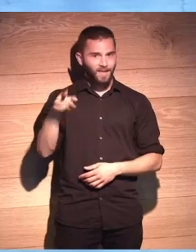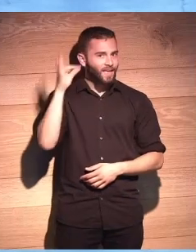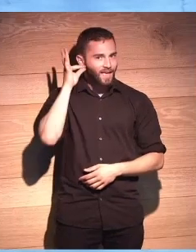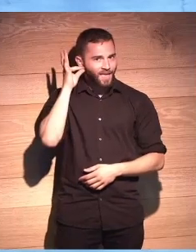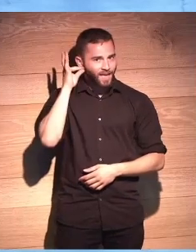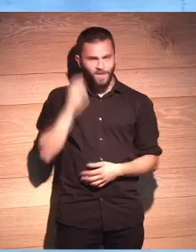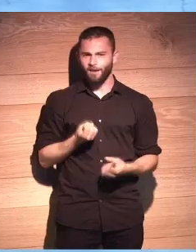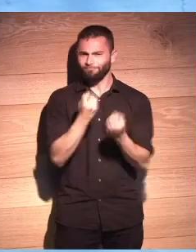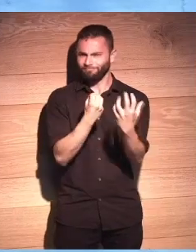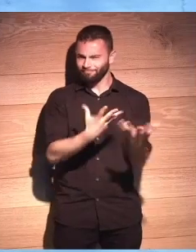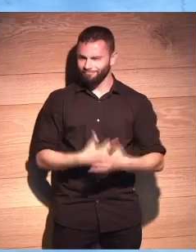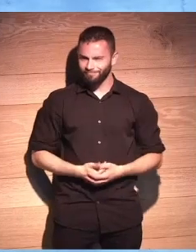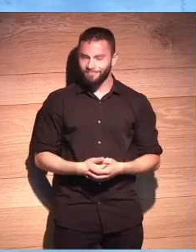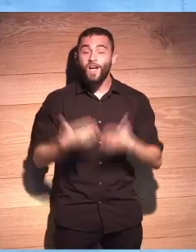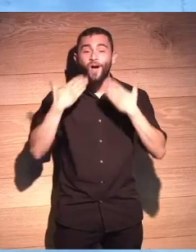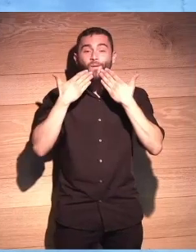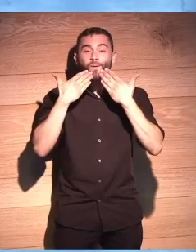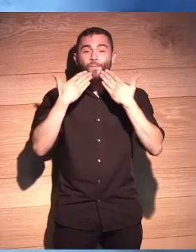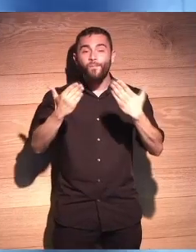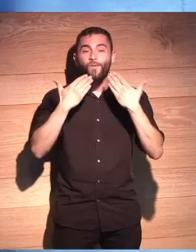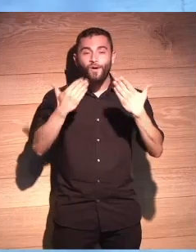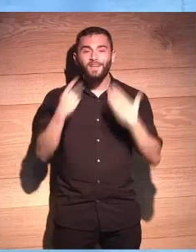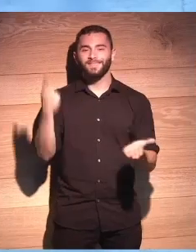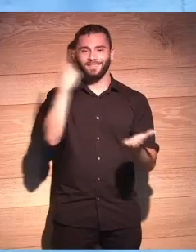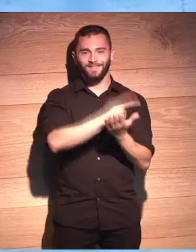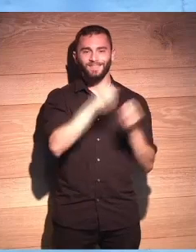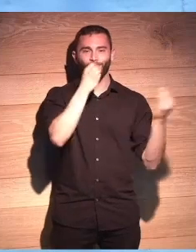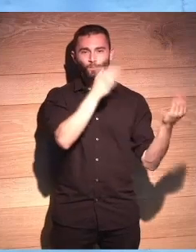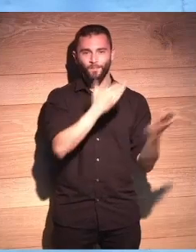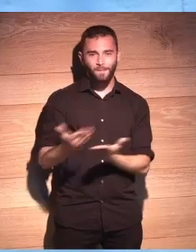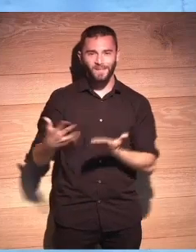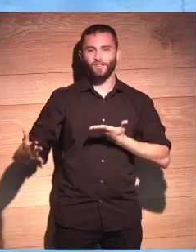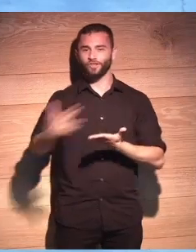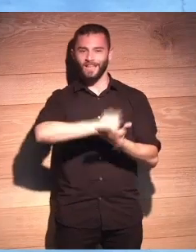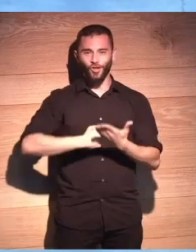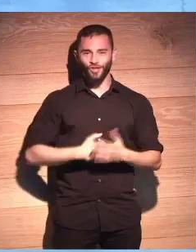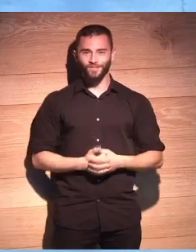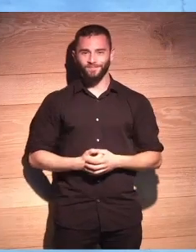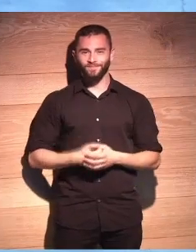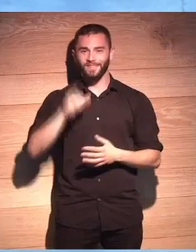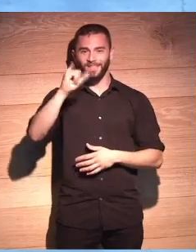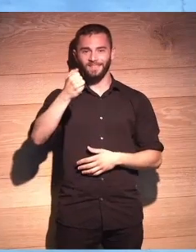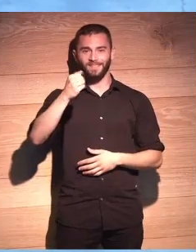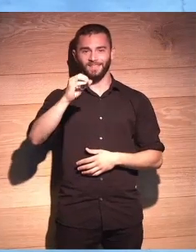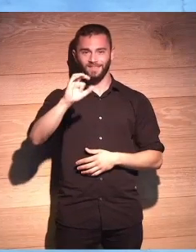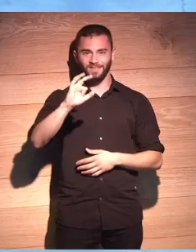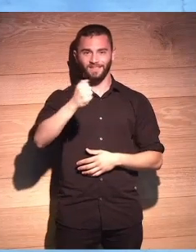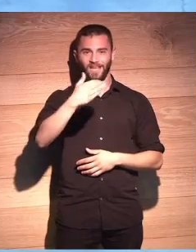contar. Muchas gracias de nuevo y bienvenidos a todos. Isabel.